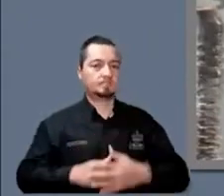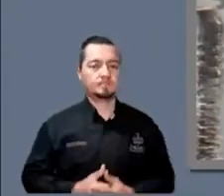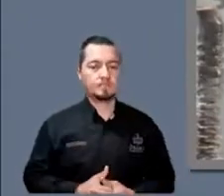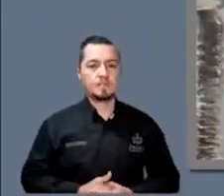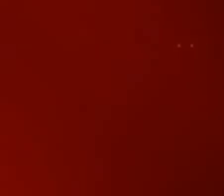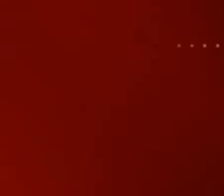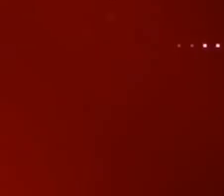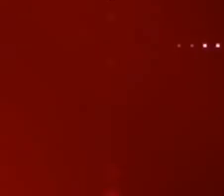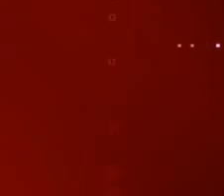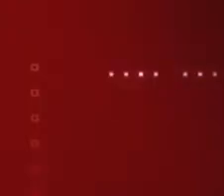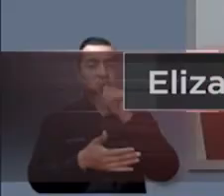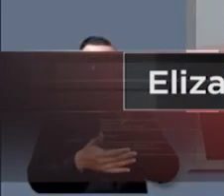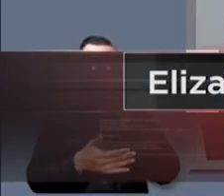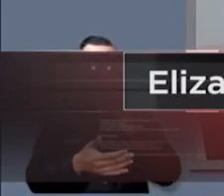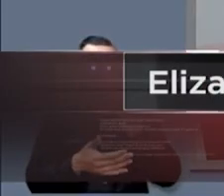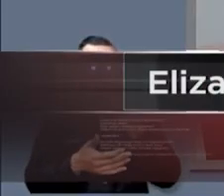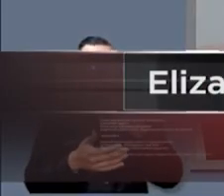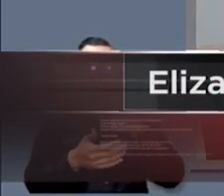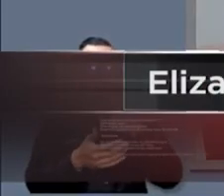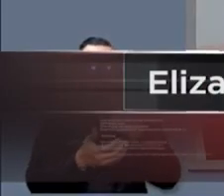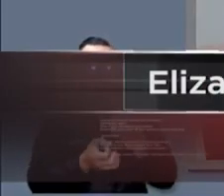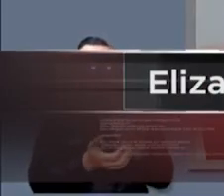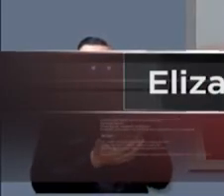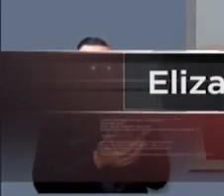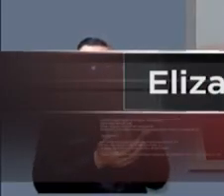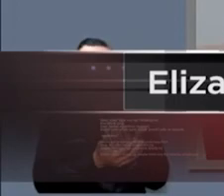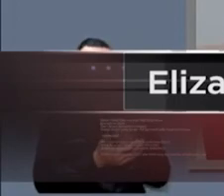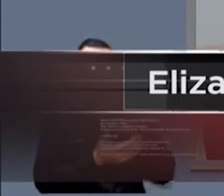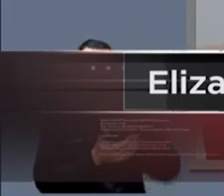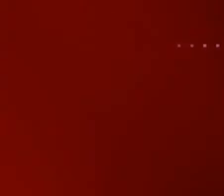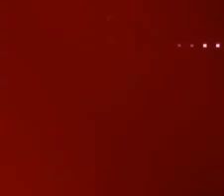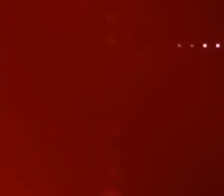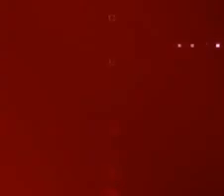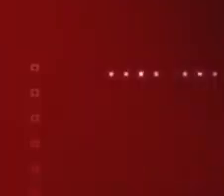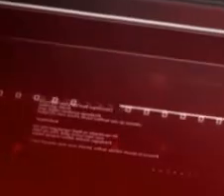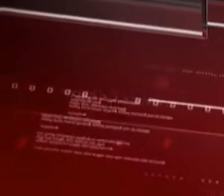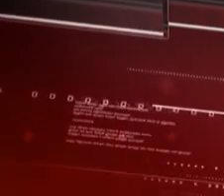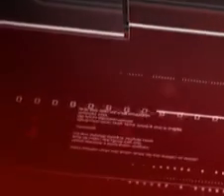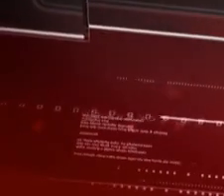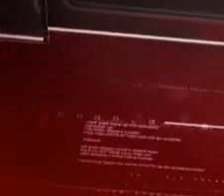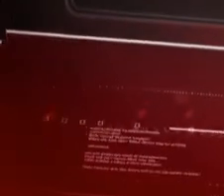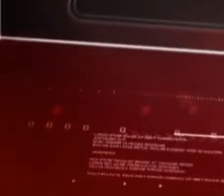adquisición de vacunas para señal informativa elizabeth ortiz